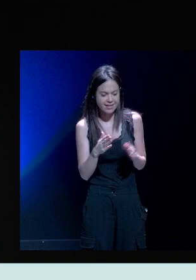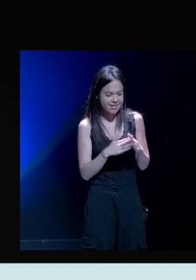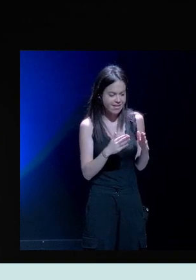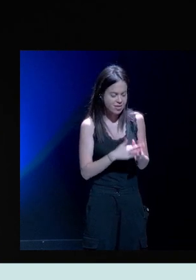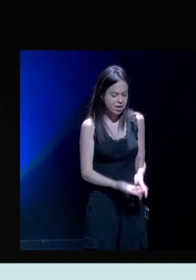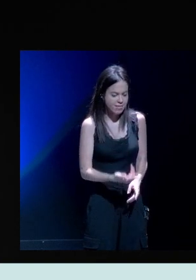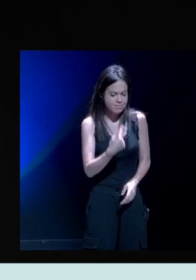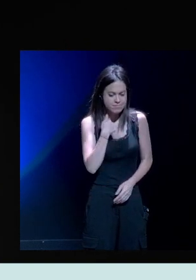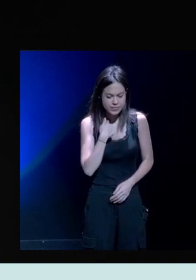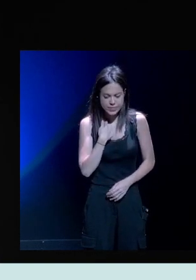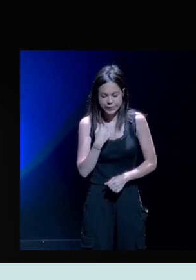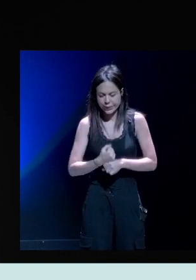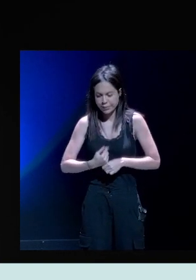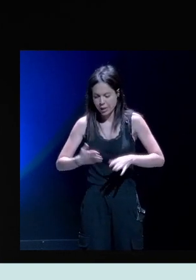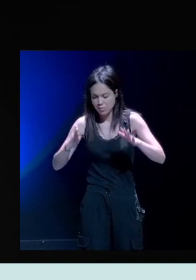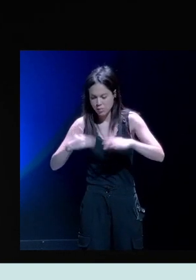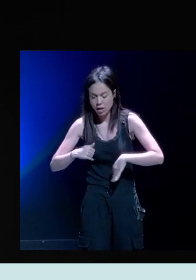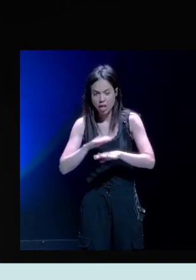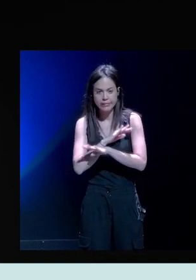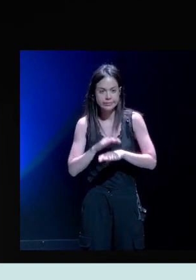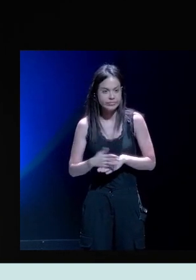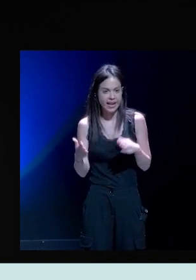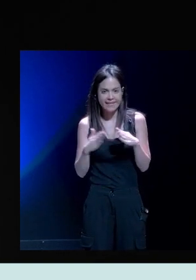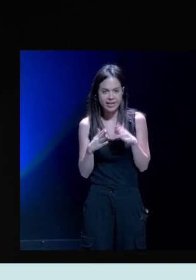y se convierten en sin hogar.